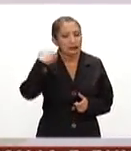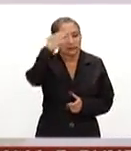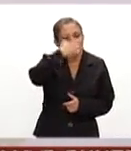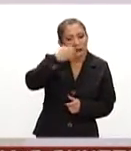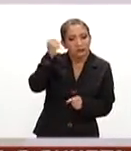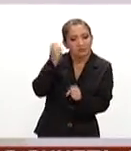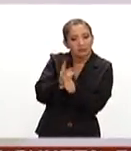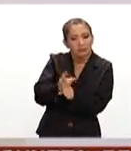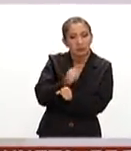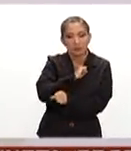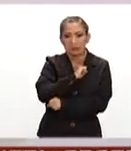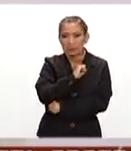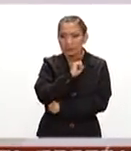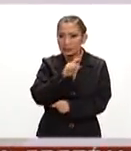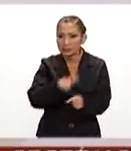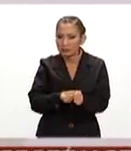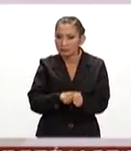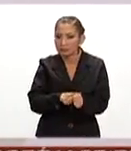diagnóstico especializado.